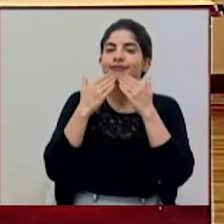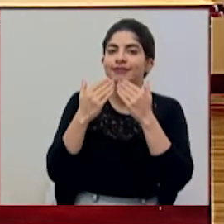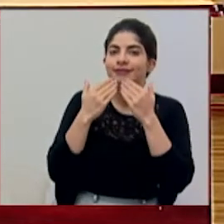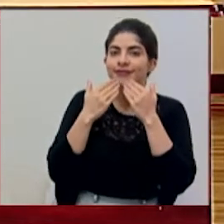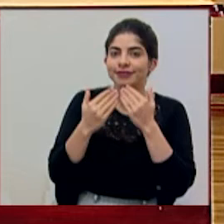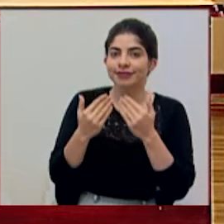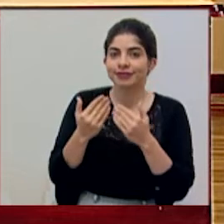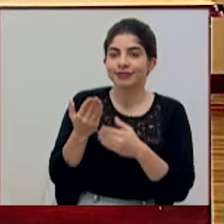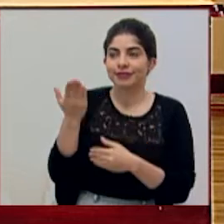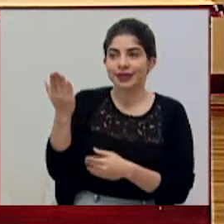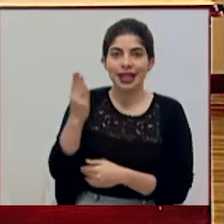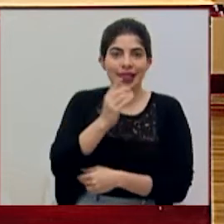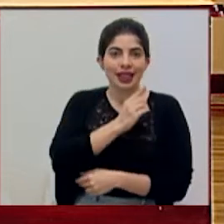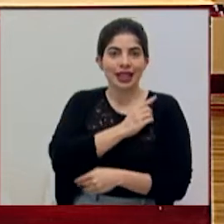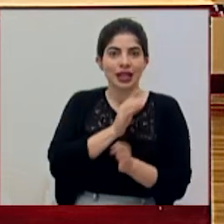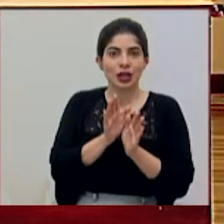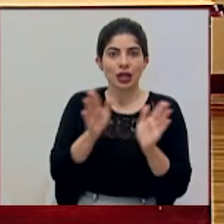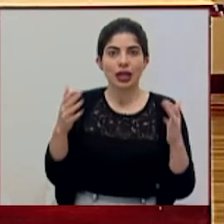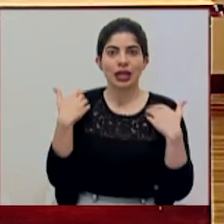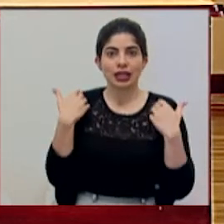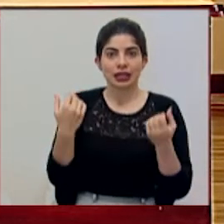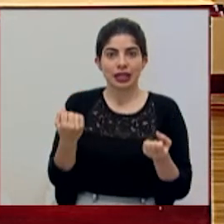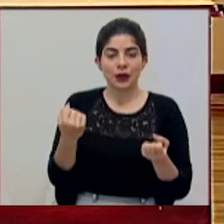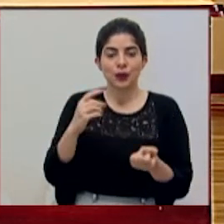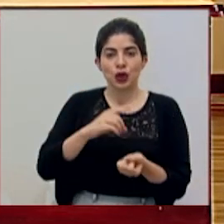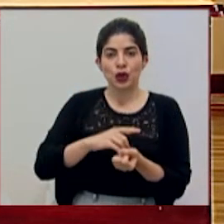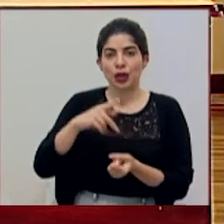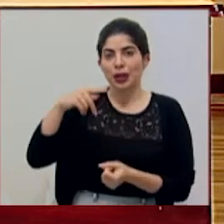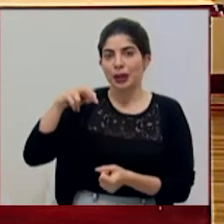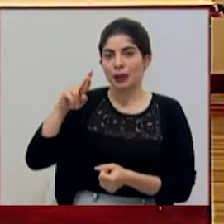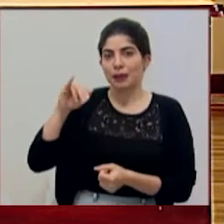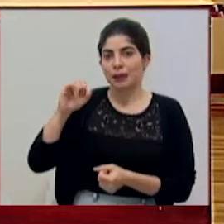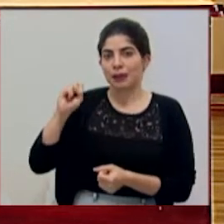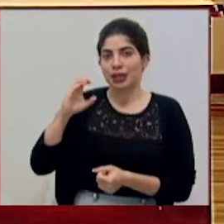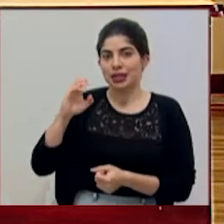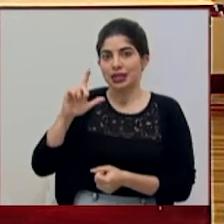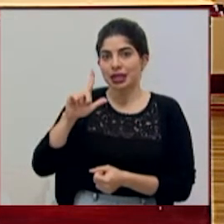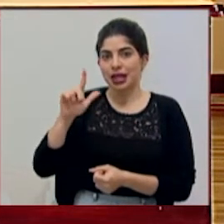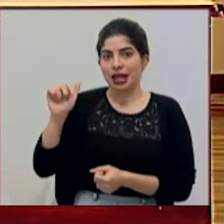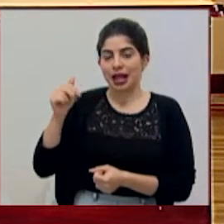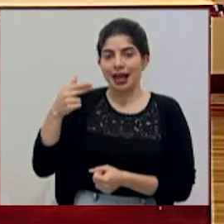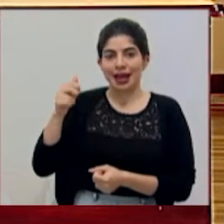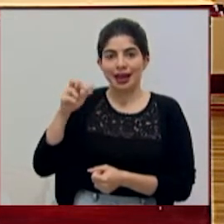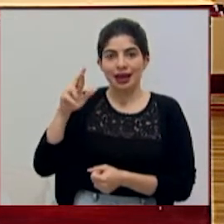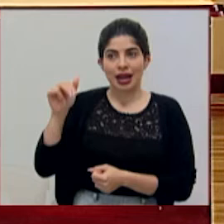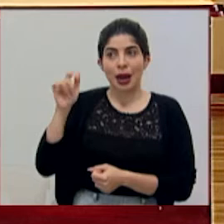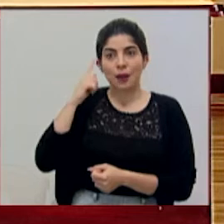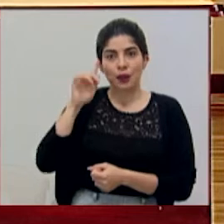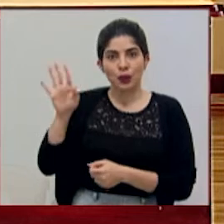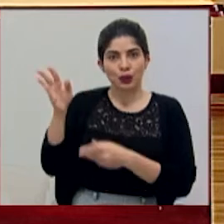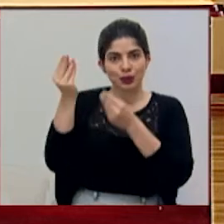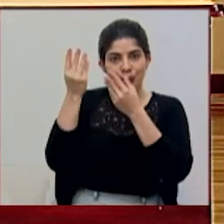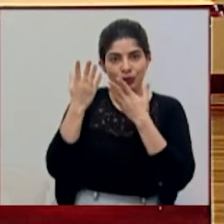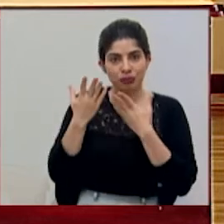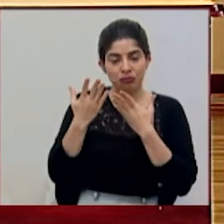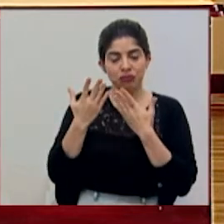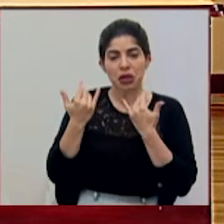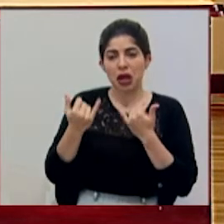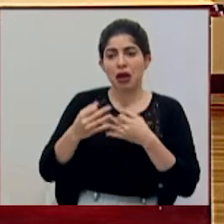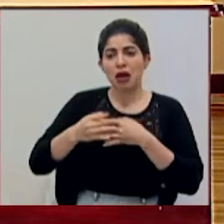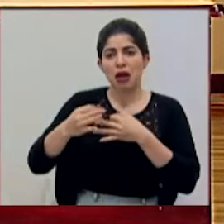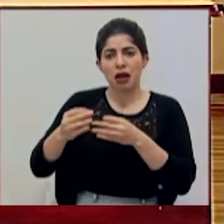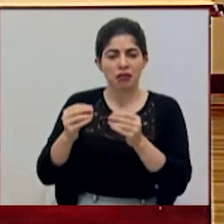Agradecemos a la directora general de la salud, a la doctora Priscila Herrera, por el reporte del día de hoy. Sin más,